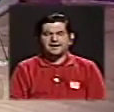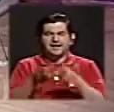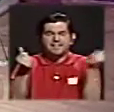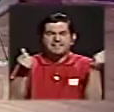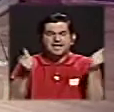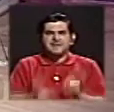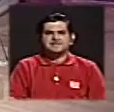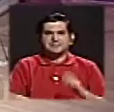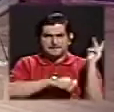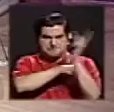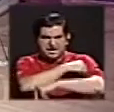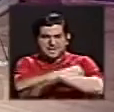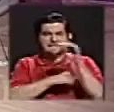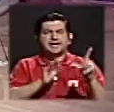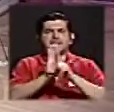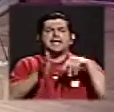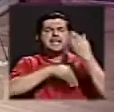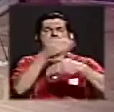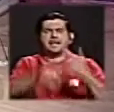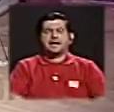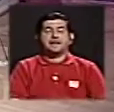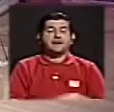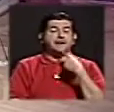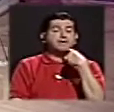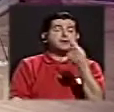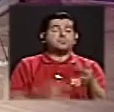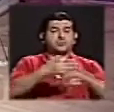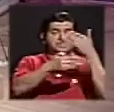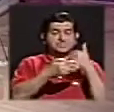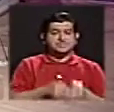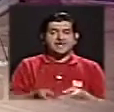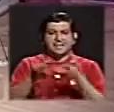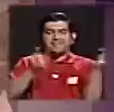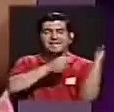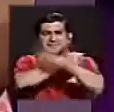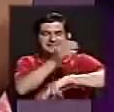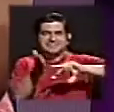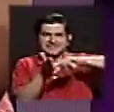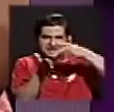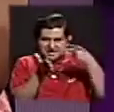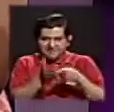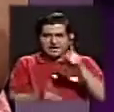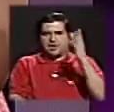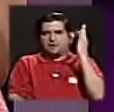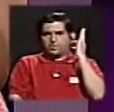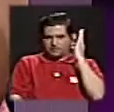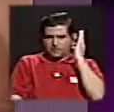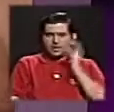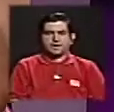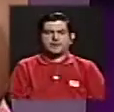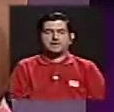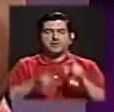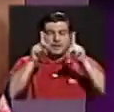despenalizar y legalizar? Bueno, como decíamos, despenalizar significaría que una mujer y el personal médico que